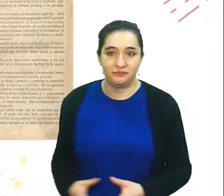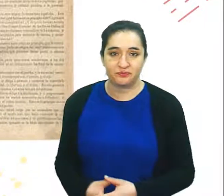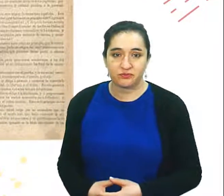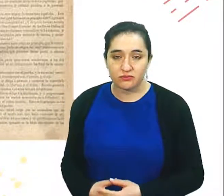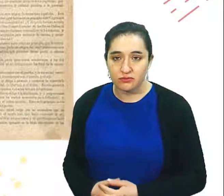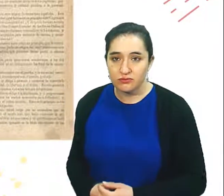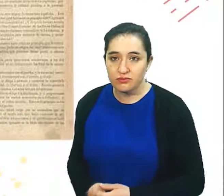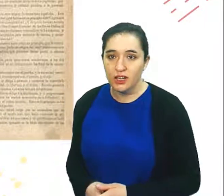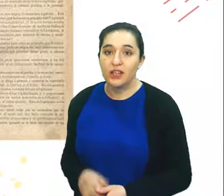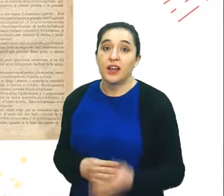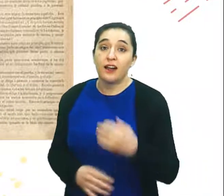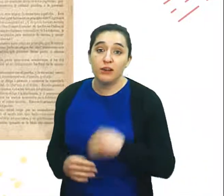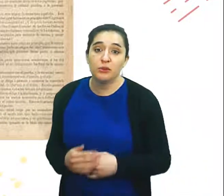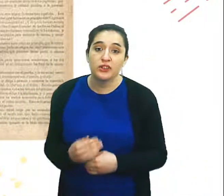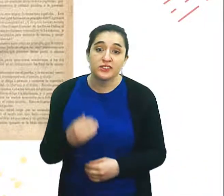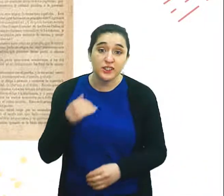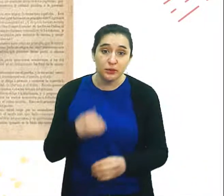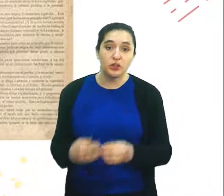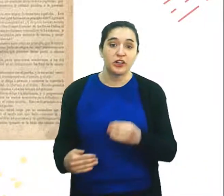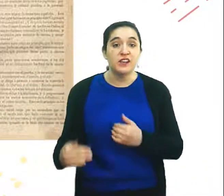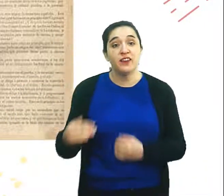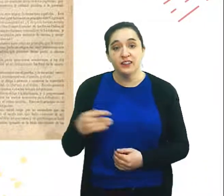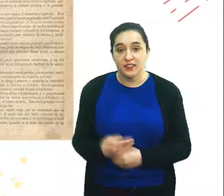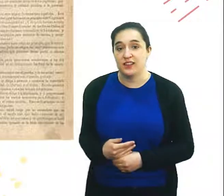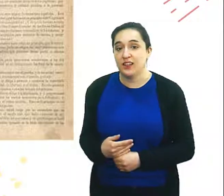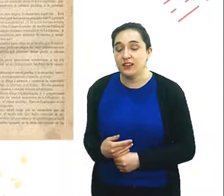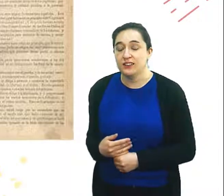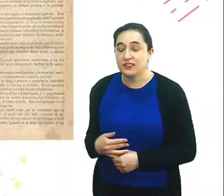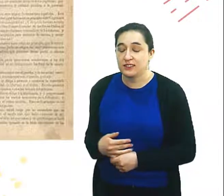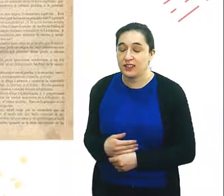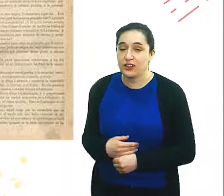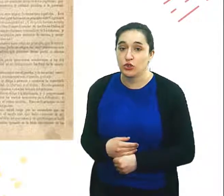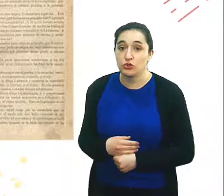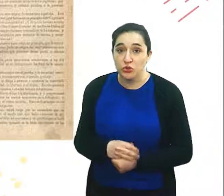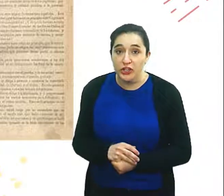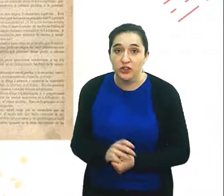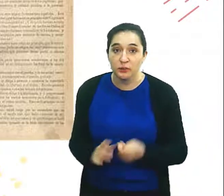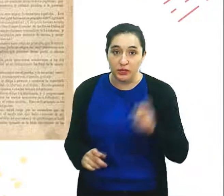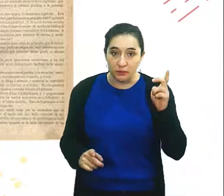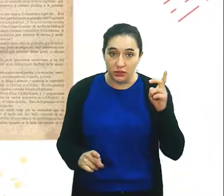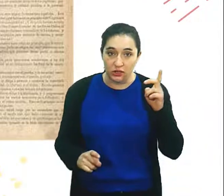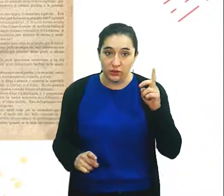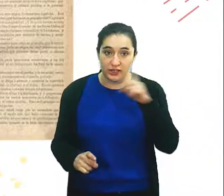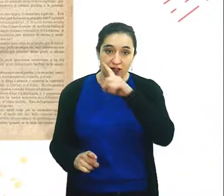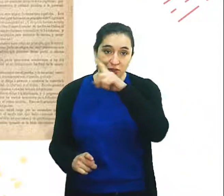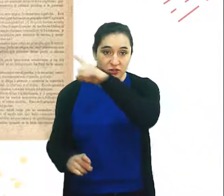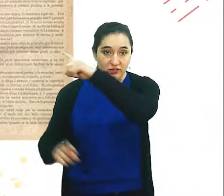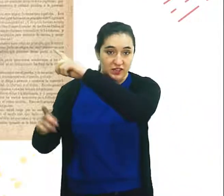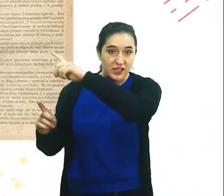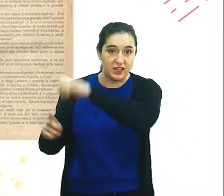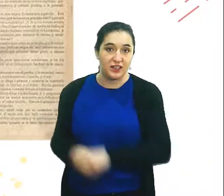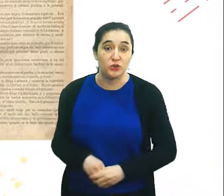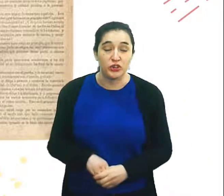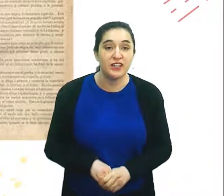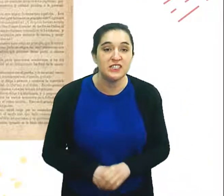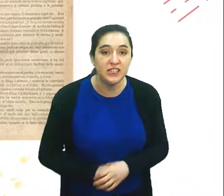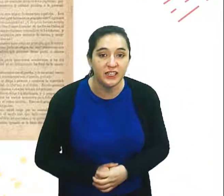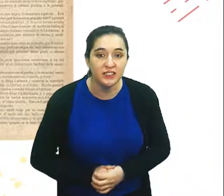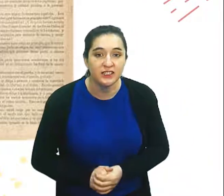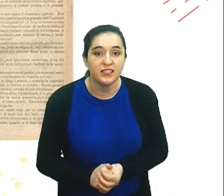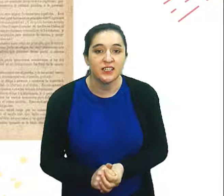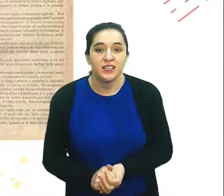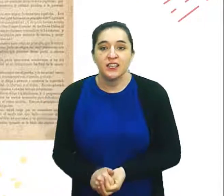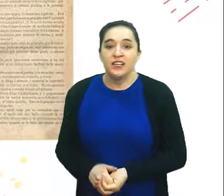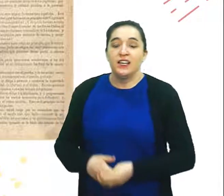Español. Hablamos de símbolos relevantes que se construyeron, por ejemplo, tenemos ahí la fotografía de la Aurora de